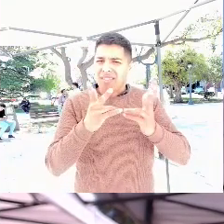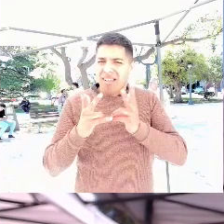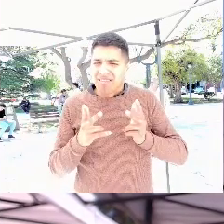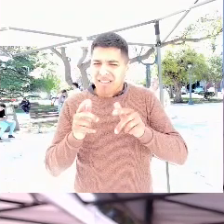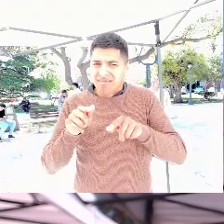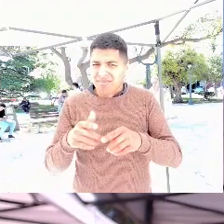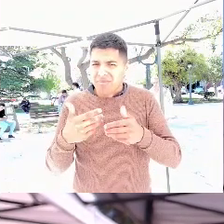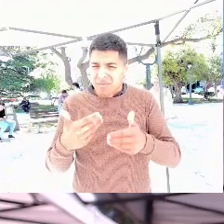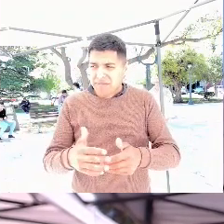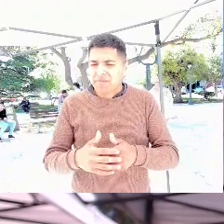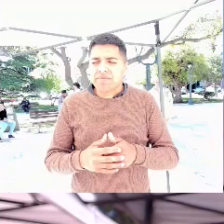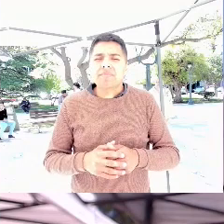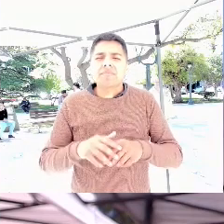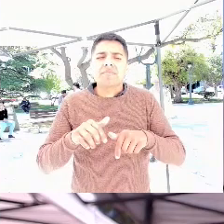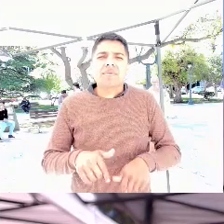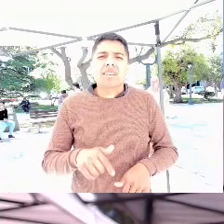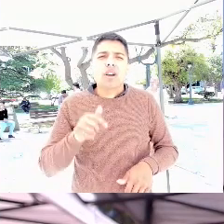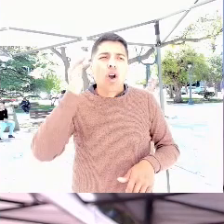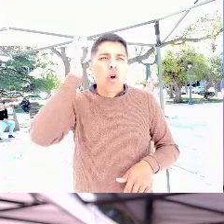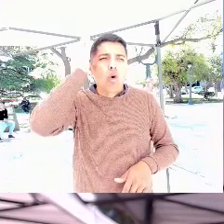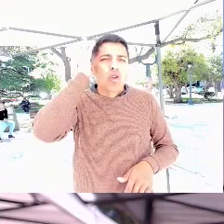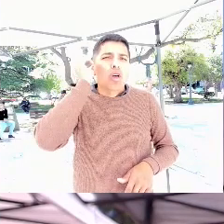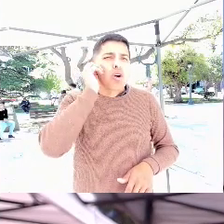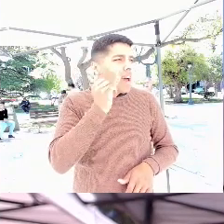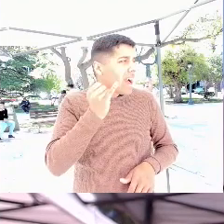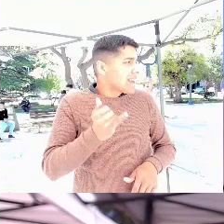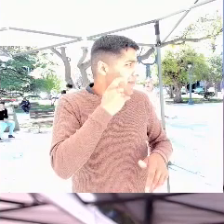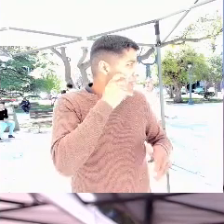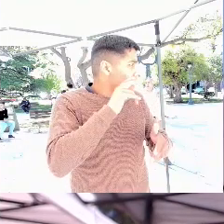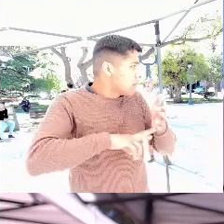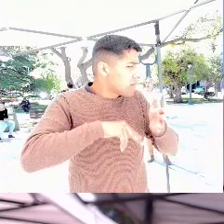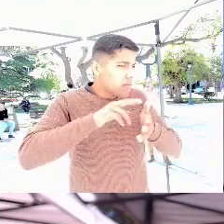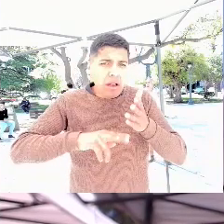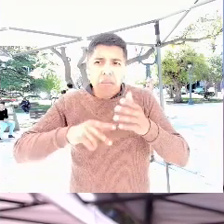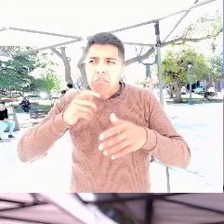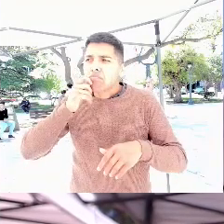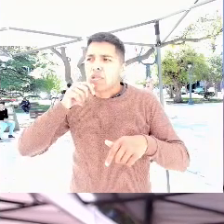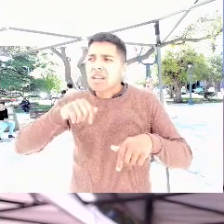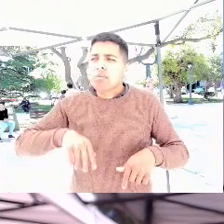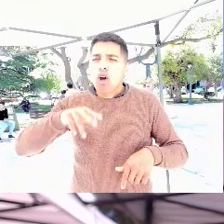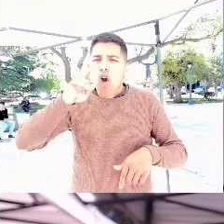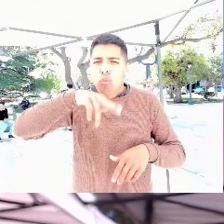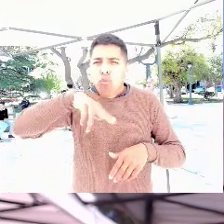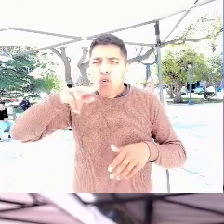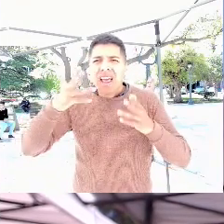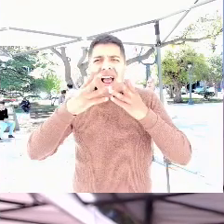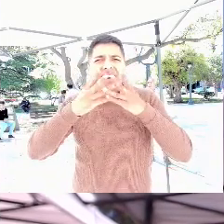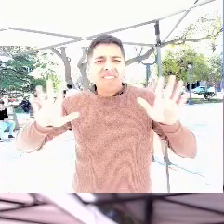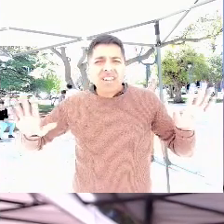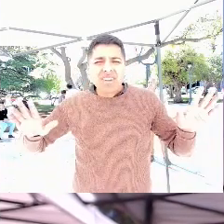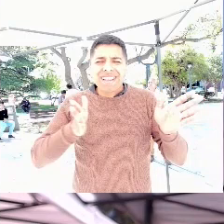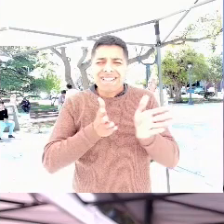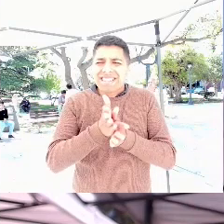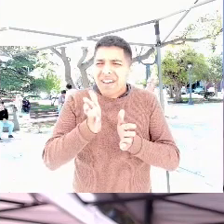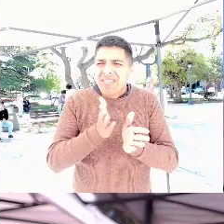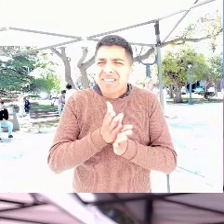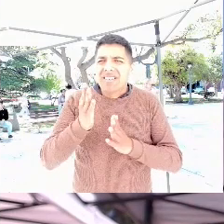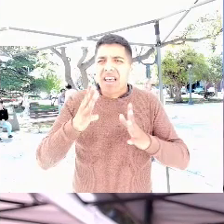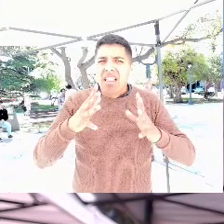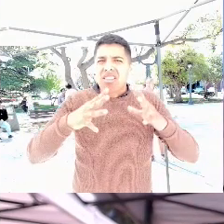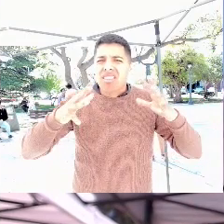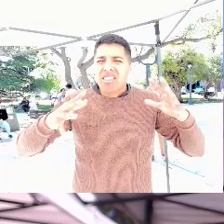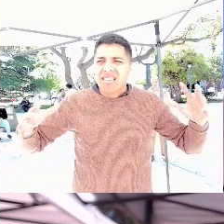la cultura en Godoy Cruz la vemos en las paredes, con el Museo a Cielo Abierto, que año a año se sigue